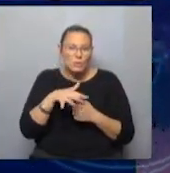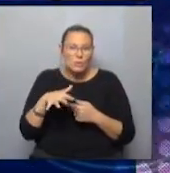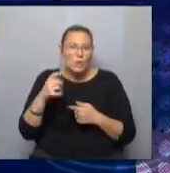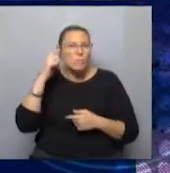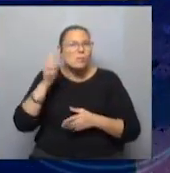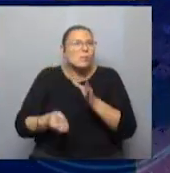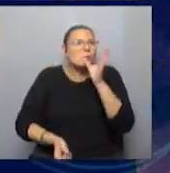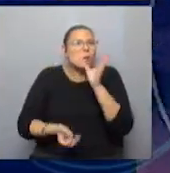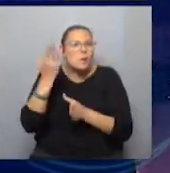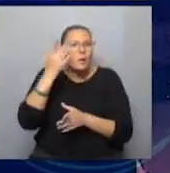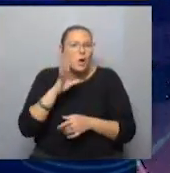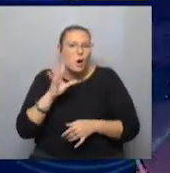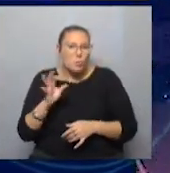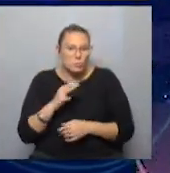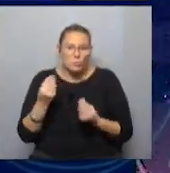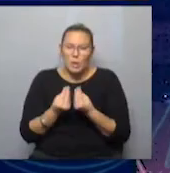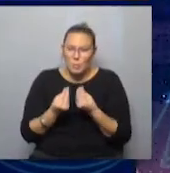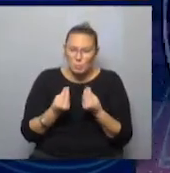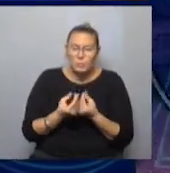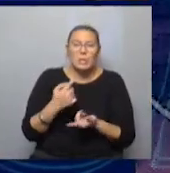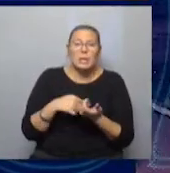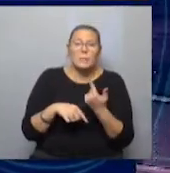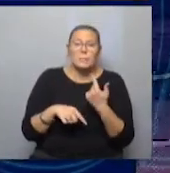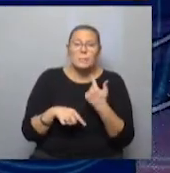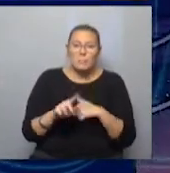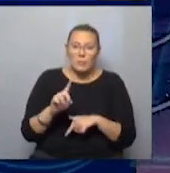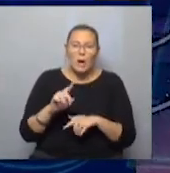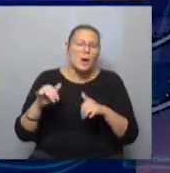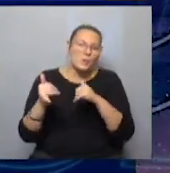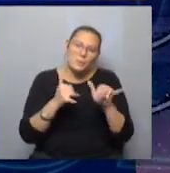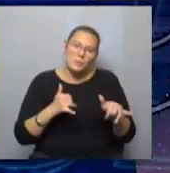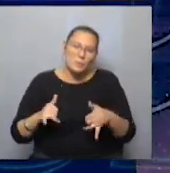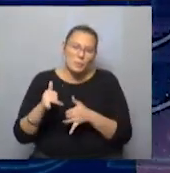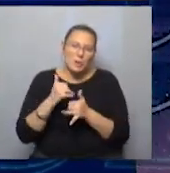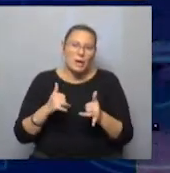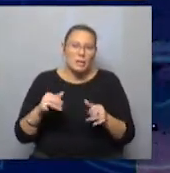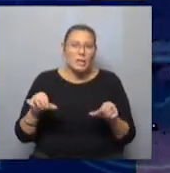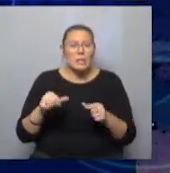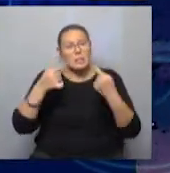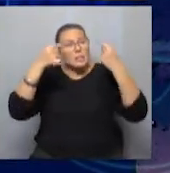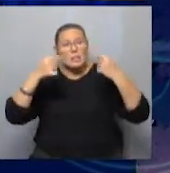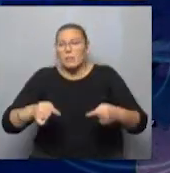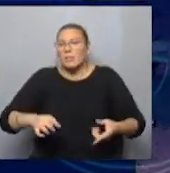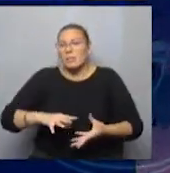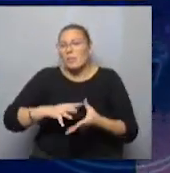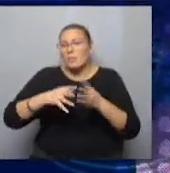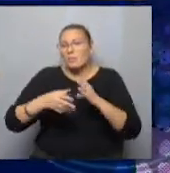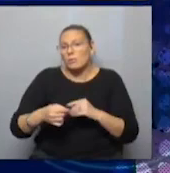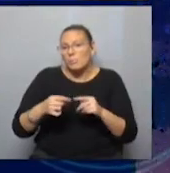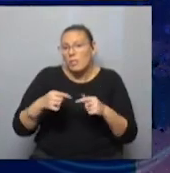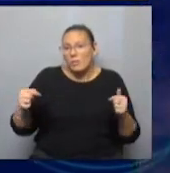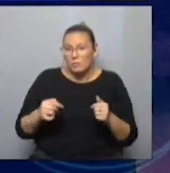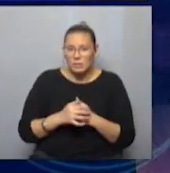mucha creatividad y de muchas posibilidades. Entonces es jugar a hacer distintos tipos de contenido,